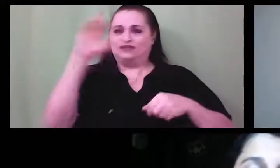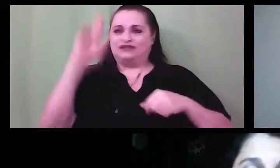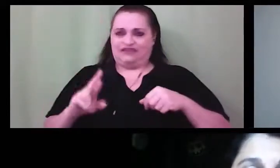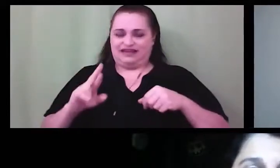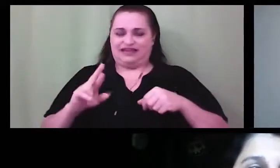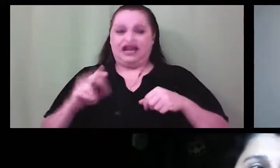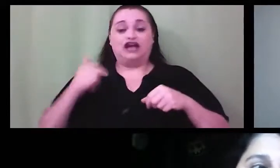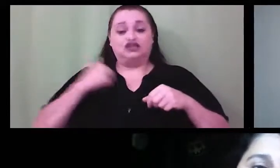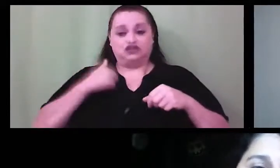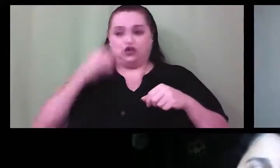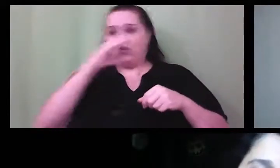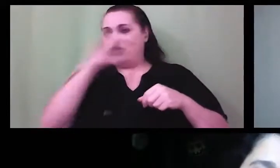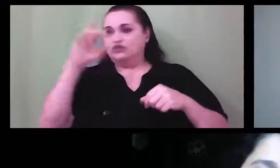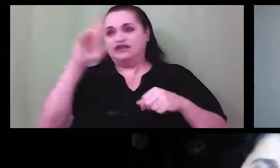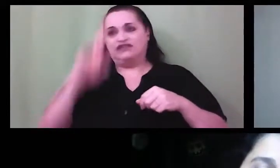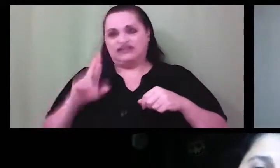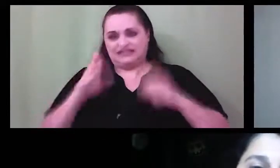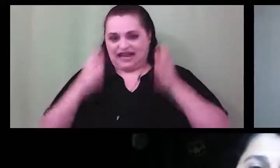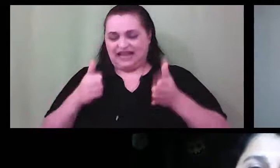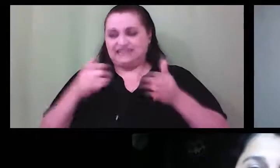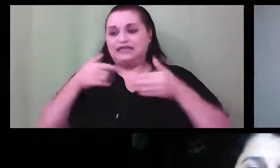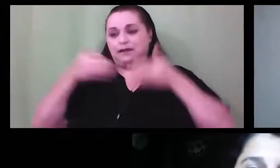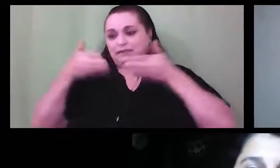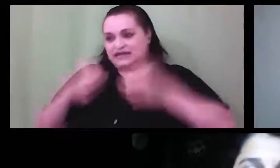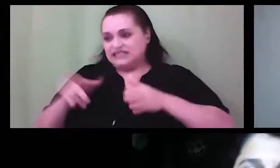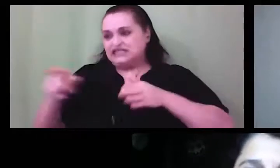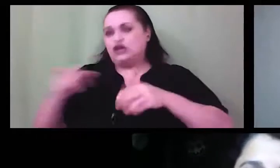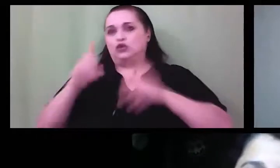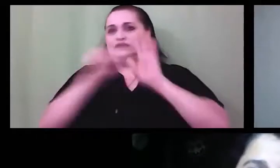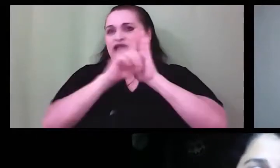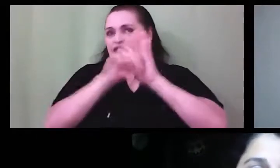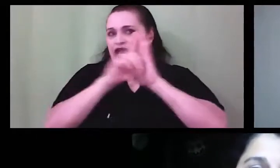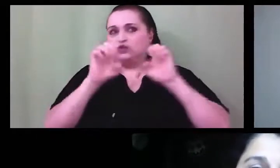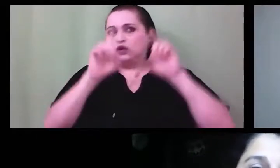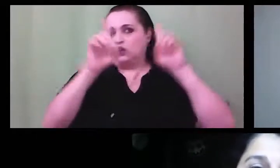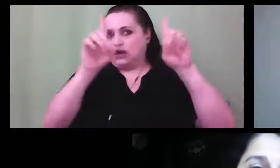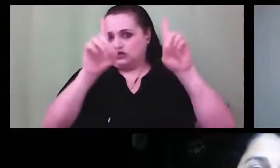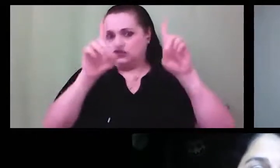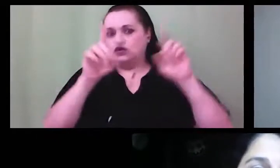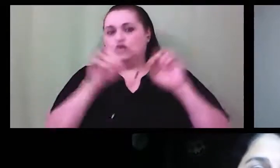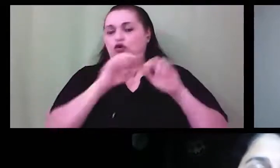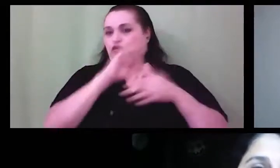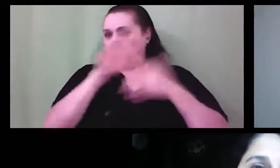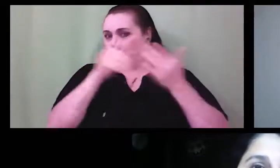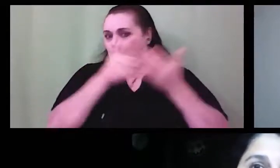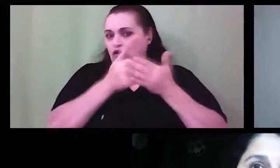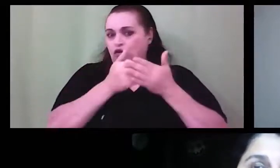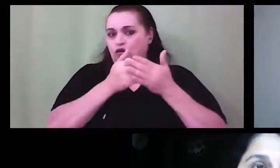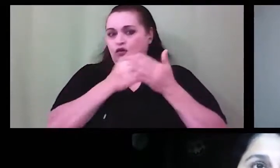yo costarricense, ellos mis hijos, con todo el derecho a una educación, ¿verdad?